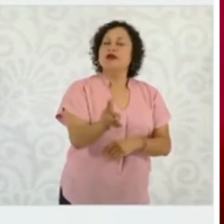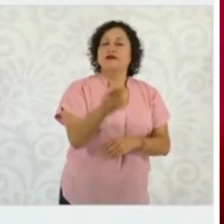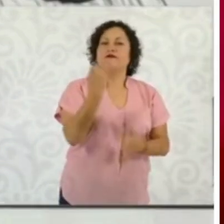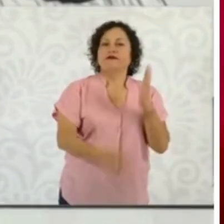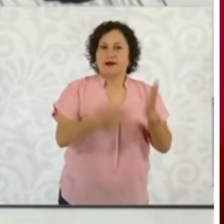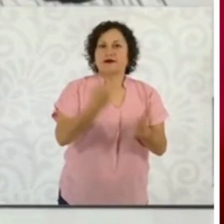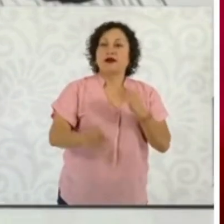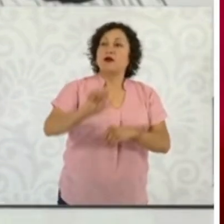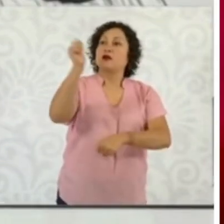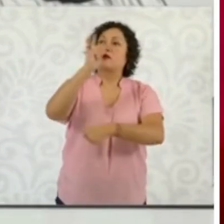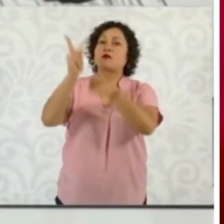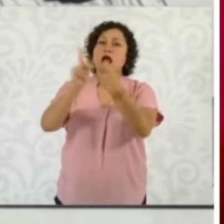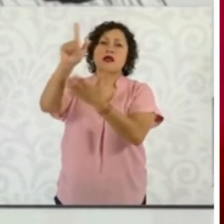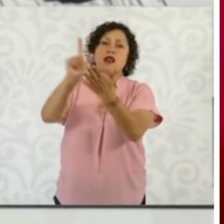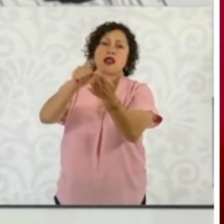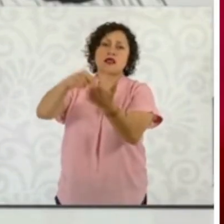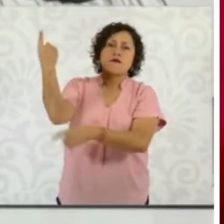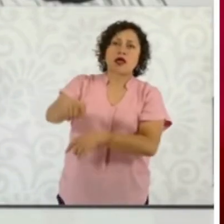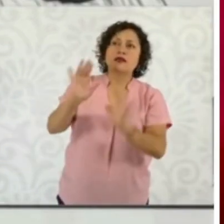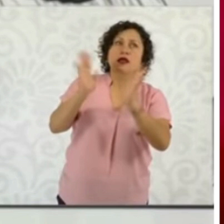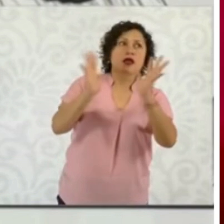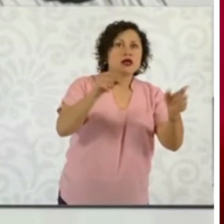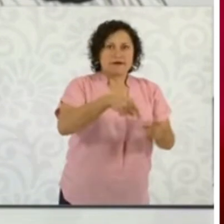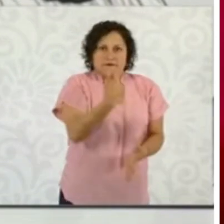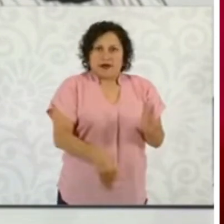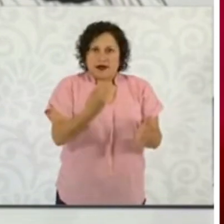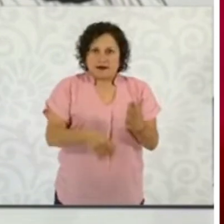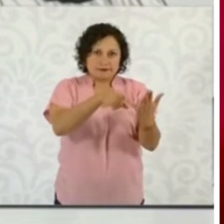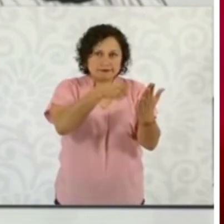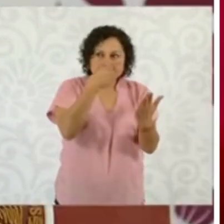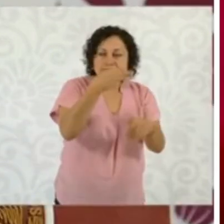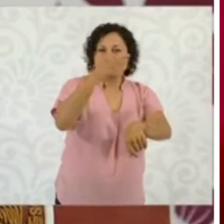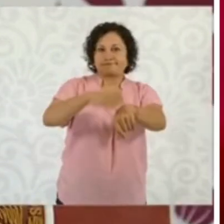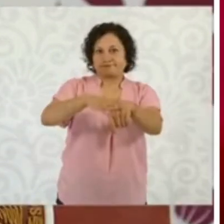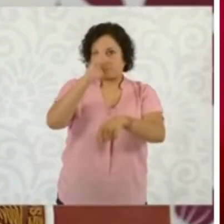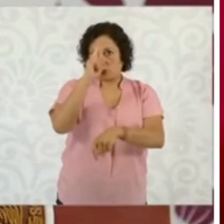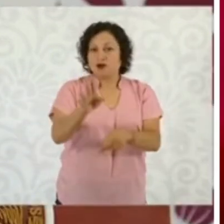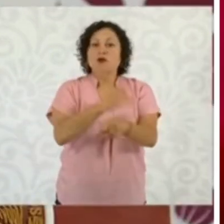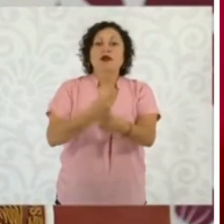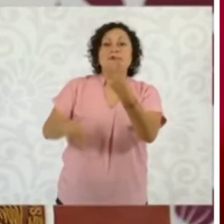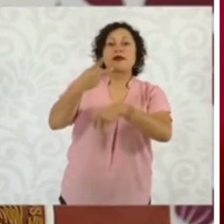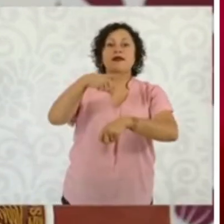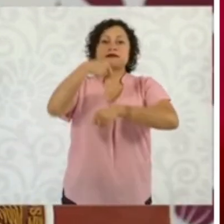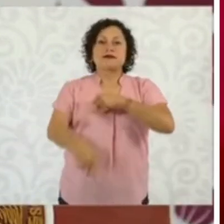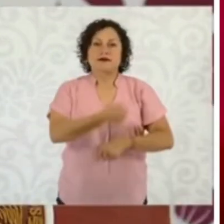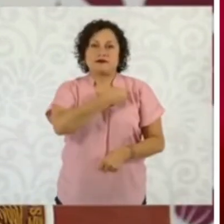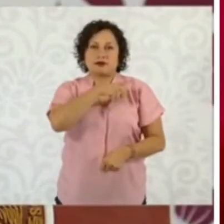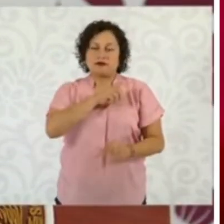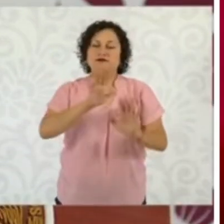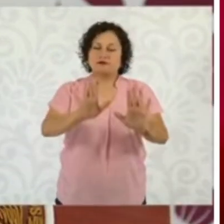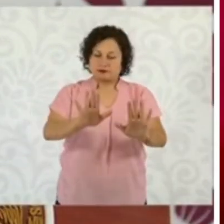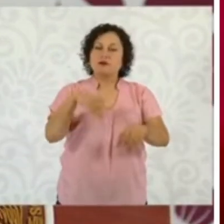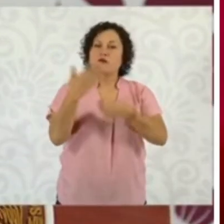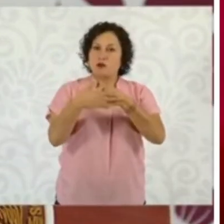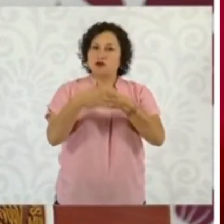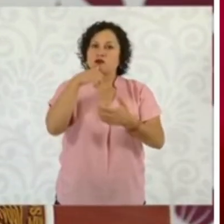no se ha prohibido su uso, que daña muchísimo la salud. Viene ya también un decreto en